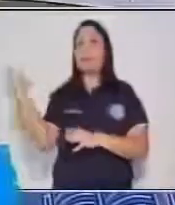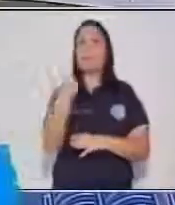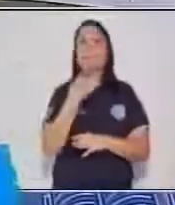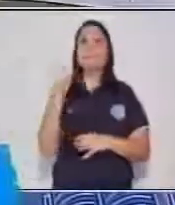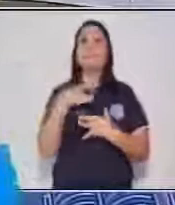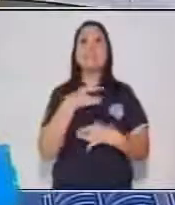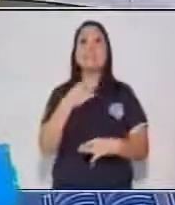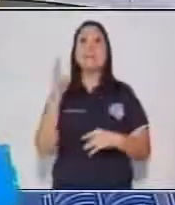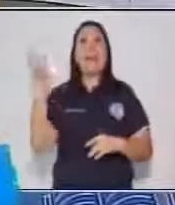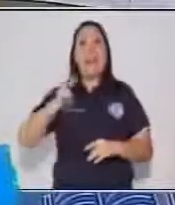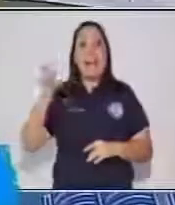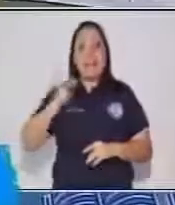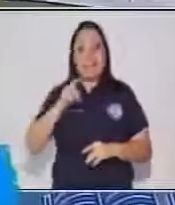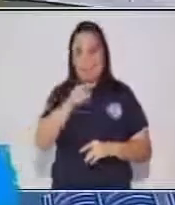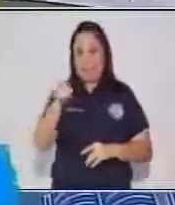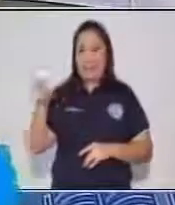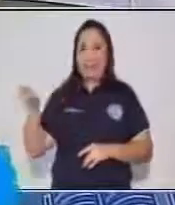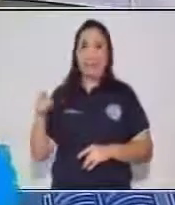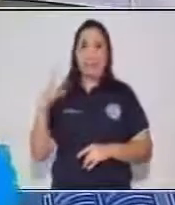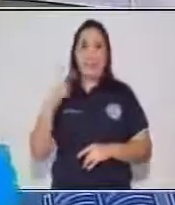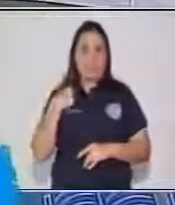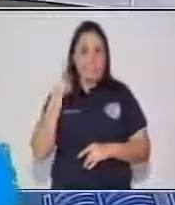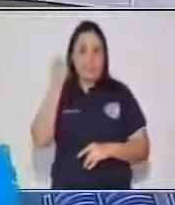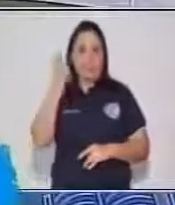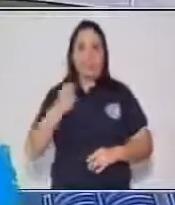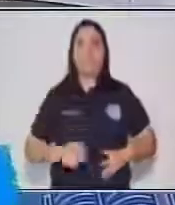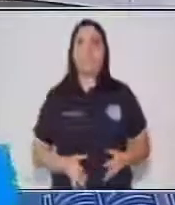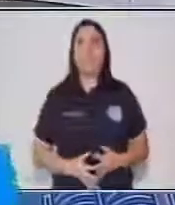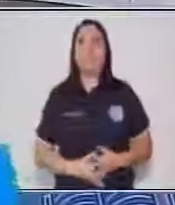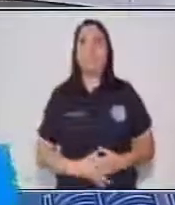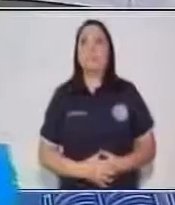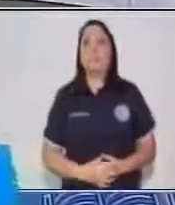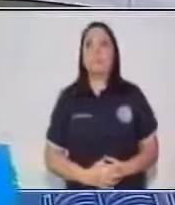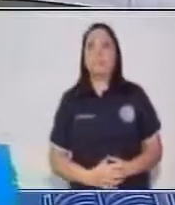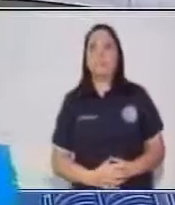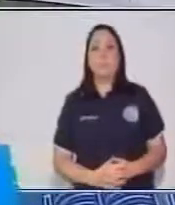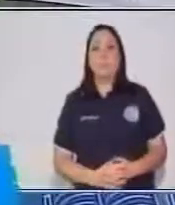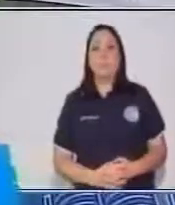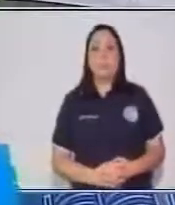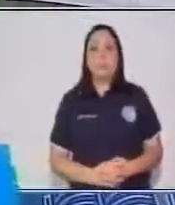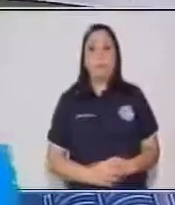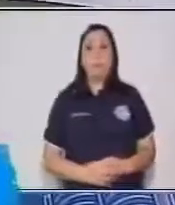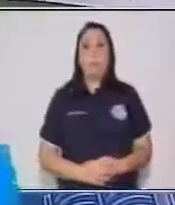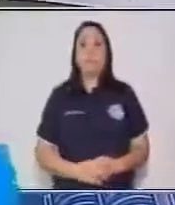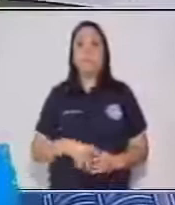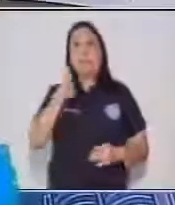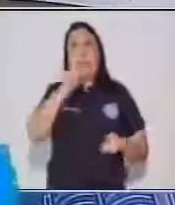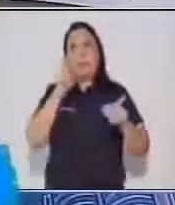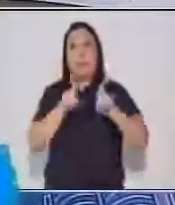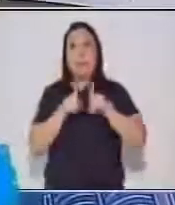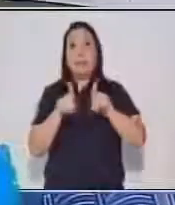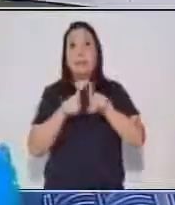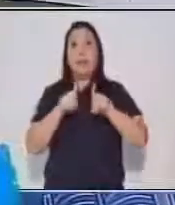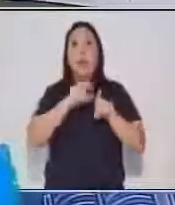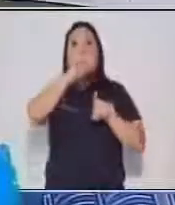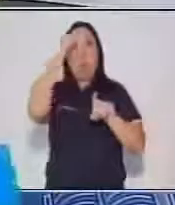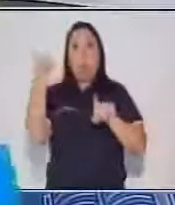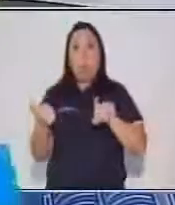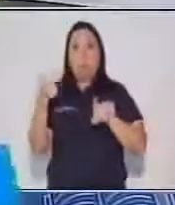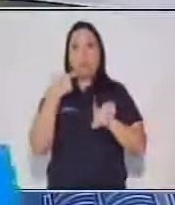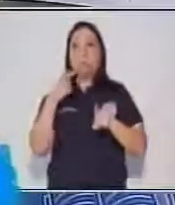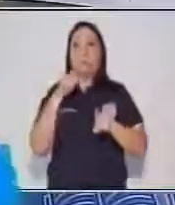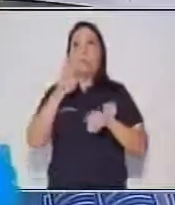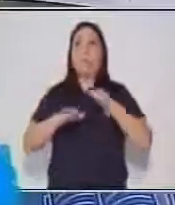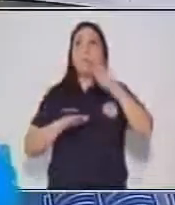y necesidades del público al que tú le estás dando la exposición. También otro de los pasos es